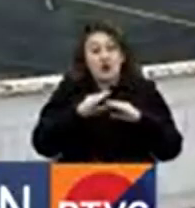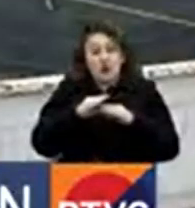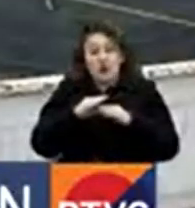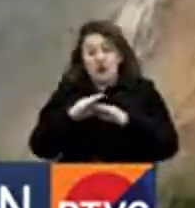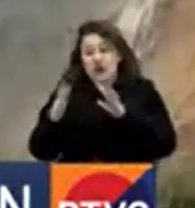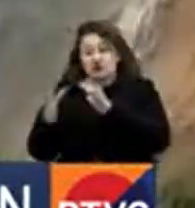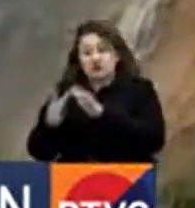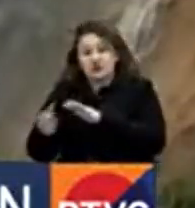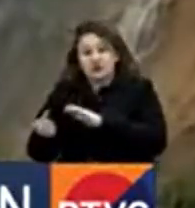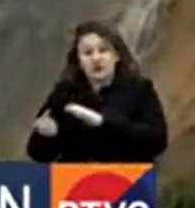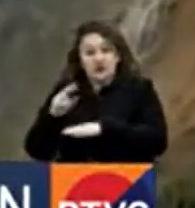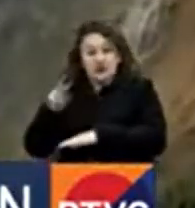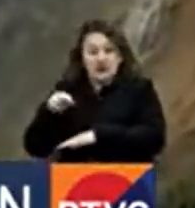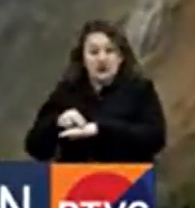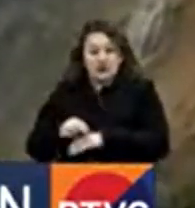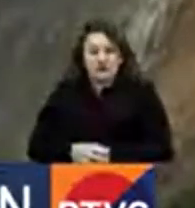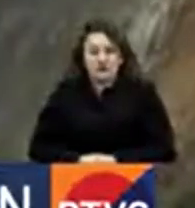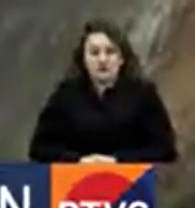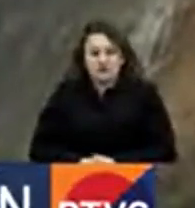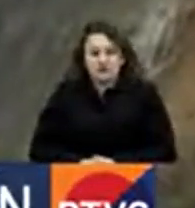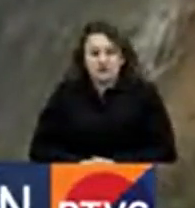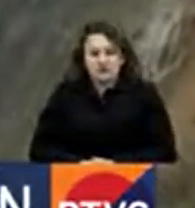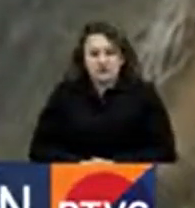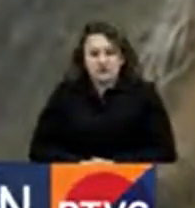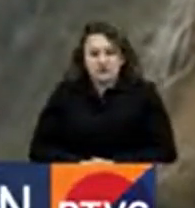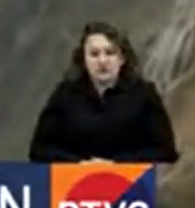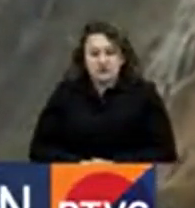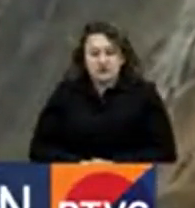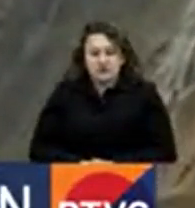de Nariño. Se fue la casa. Ay,